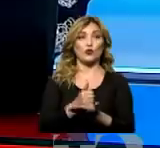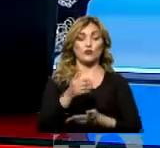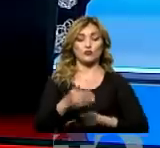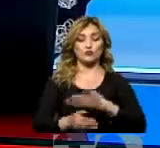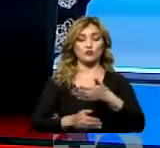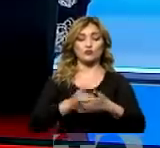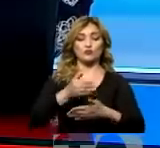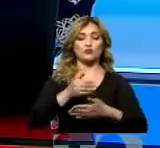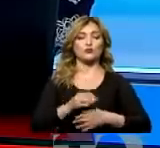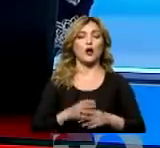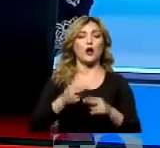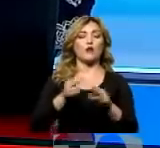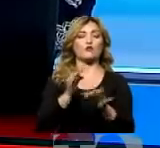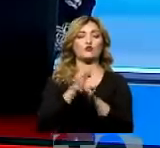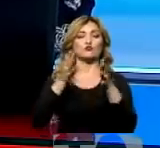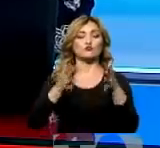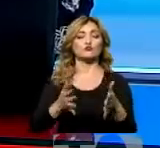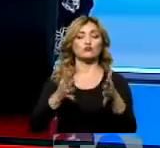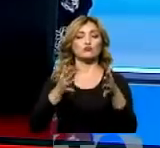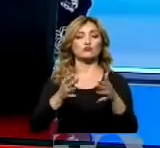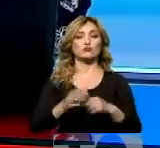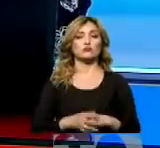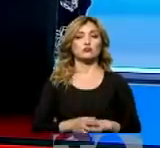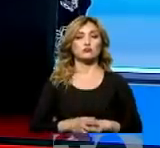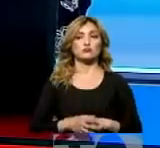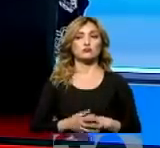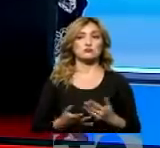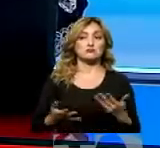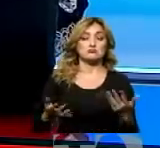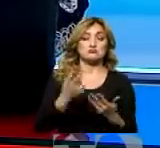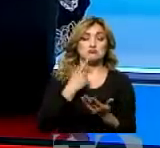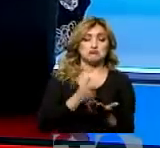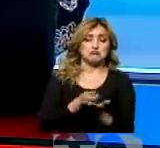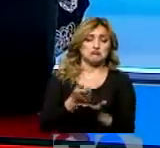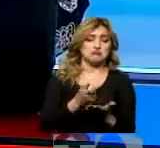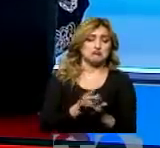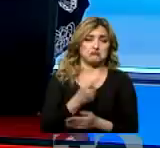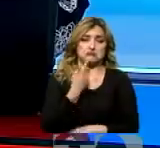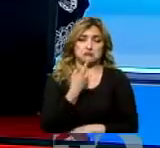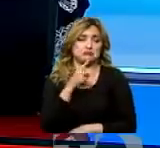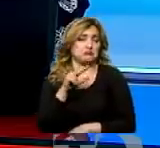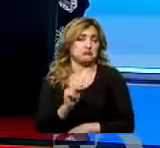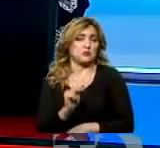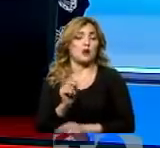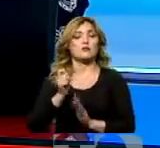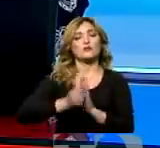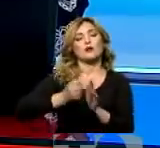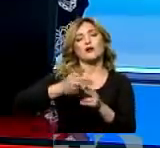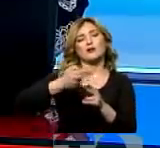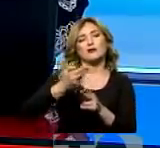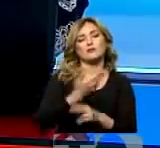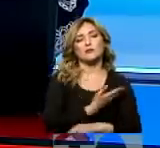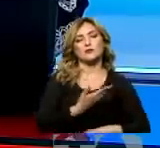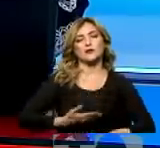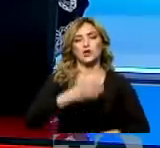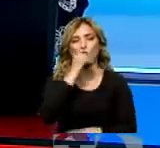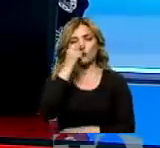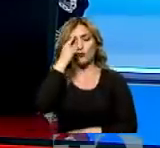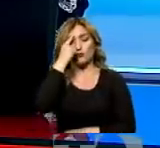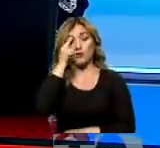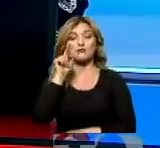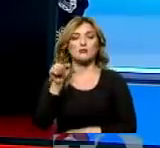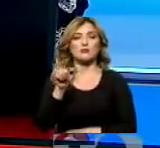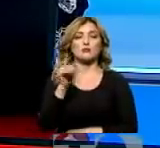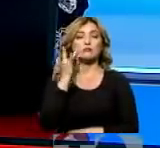caso. Los exfuncionarios procesados no niegan la existencia de los aportes, mientras que la defensa del expresidente Correa también llamó